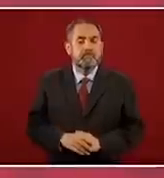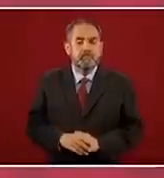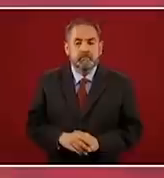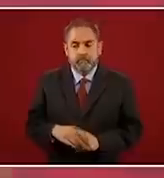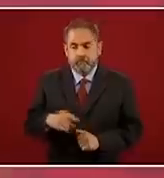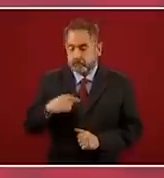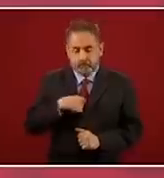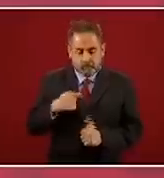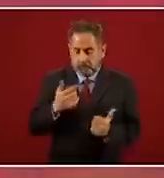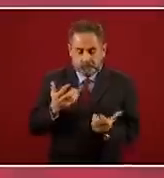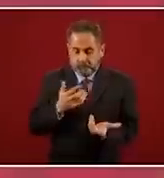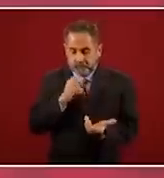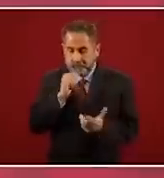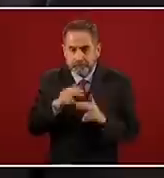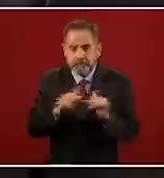no lo hago.